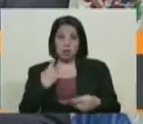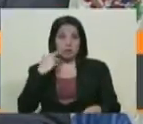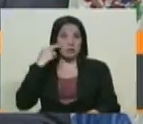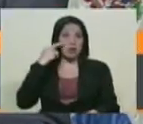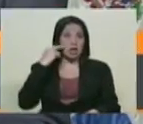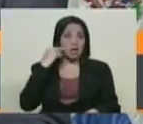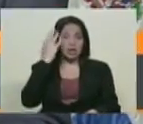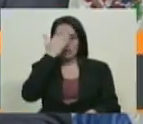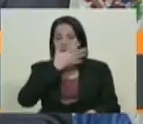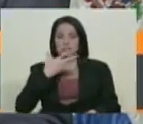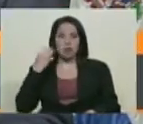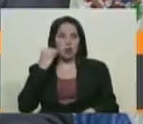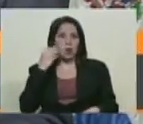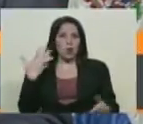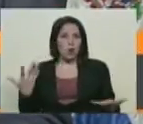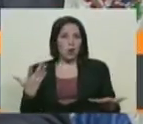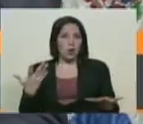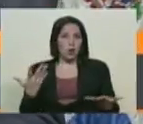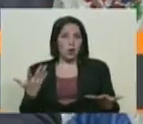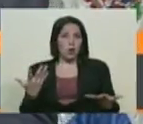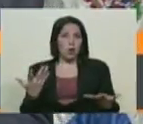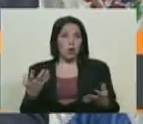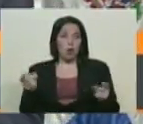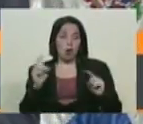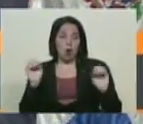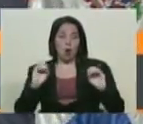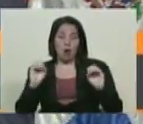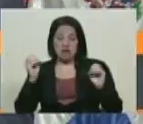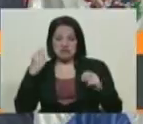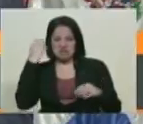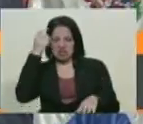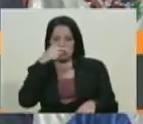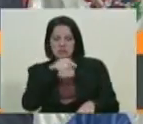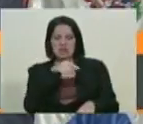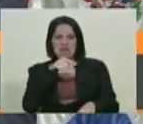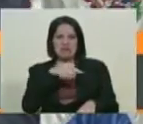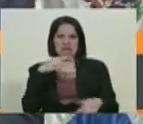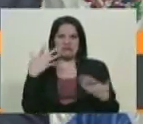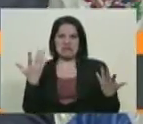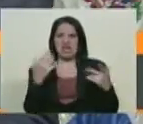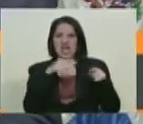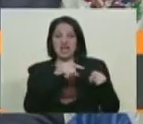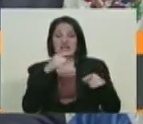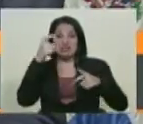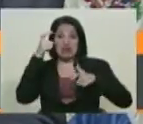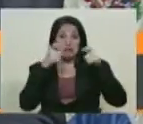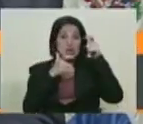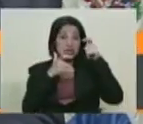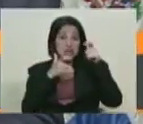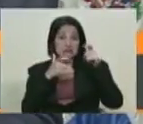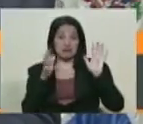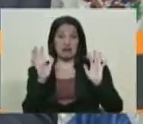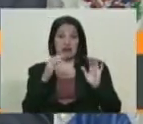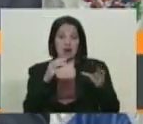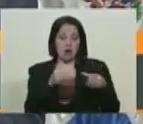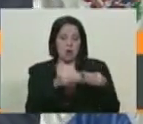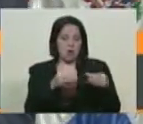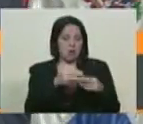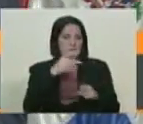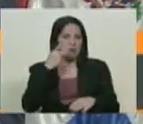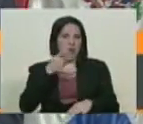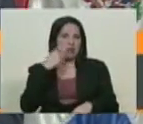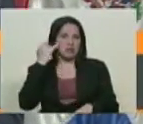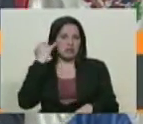piel, solamente por la sospecha de que pudieran pertenecer a alguna forma de